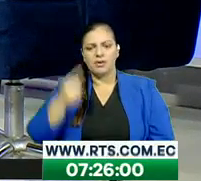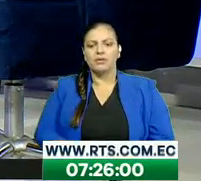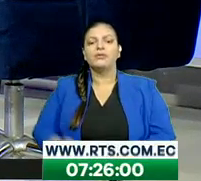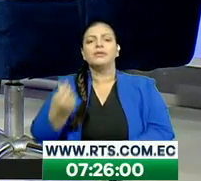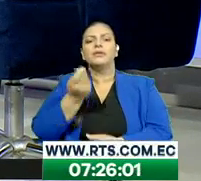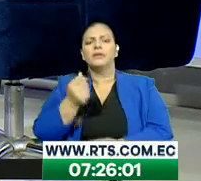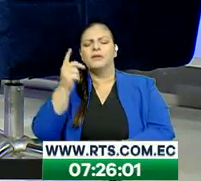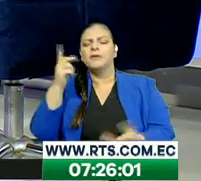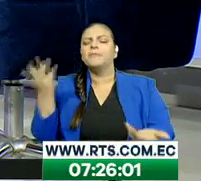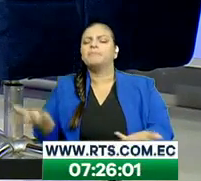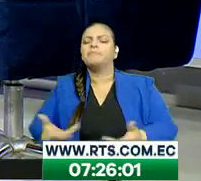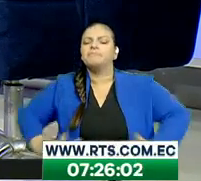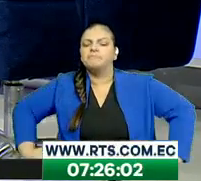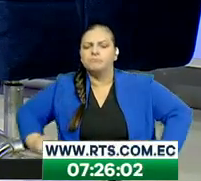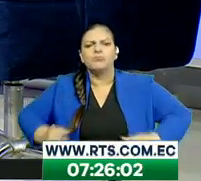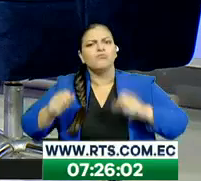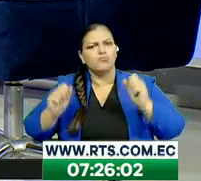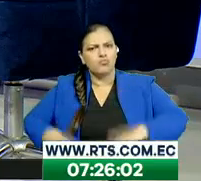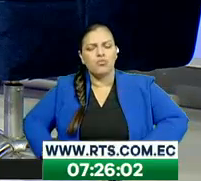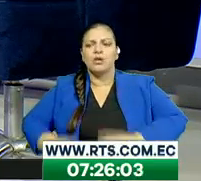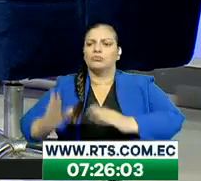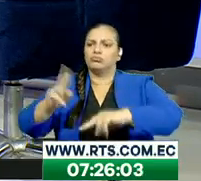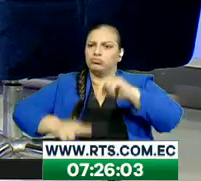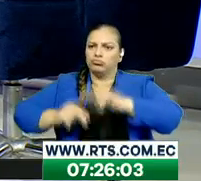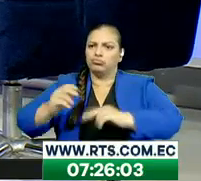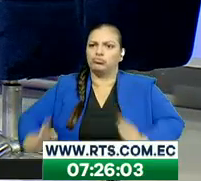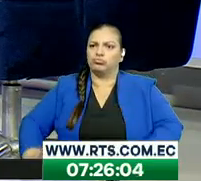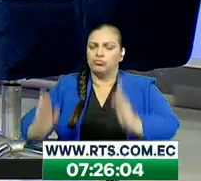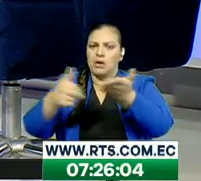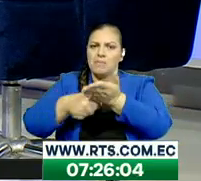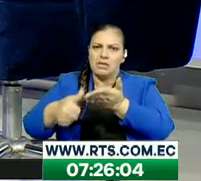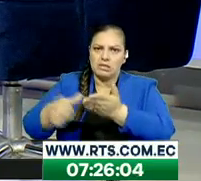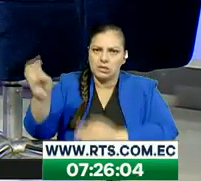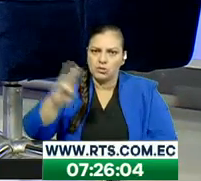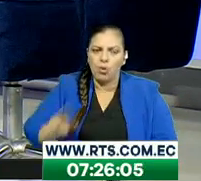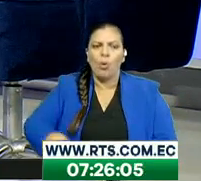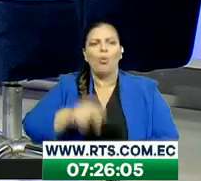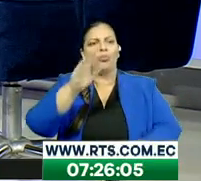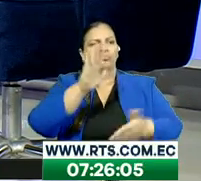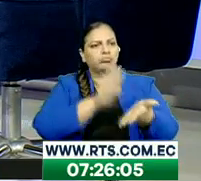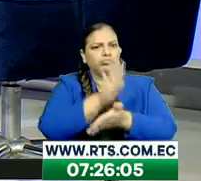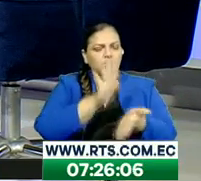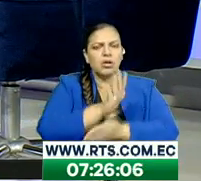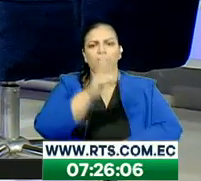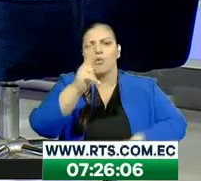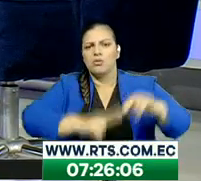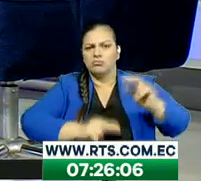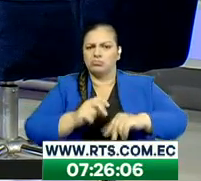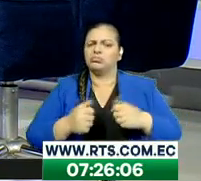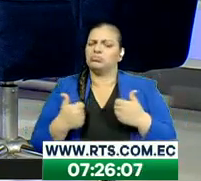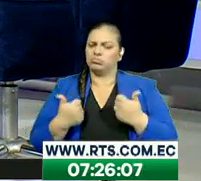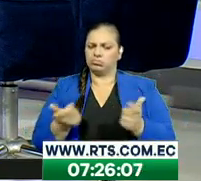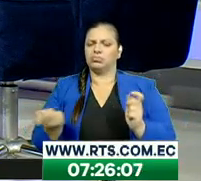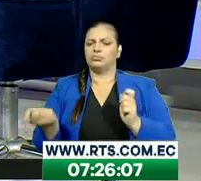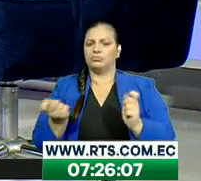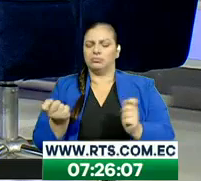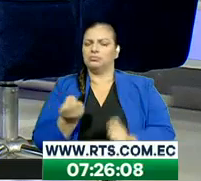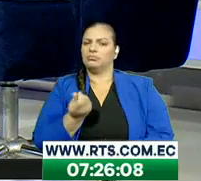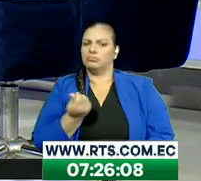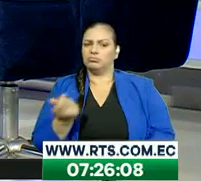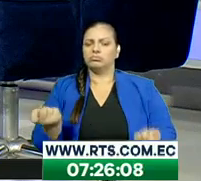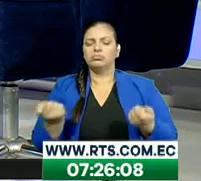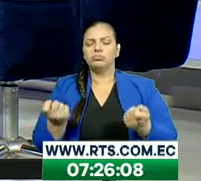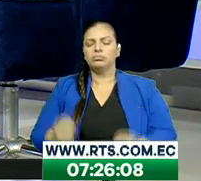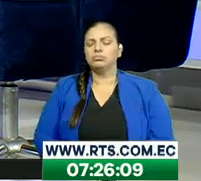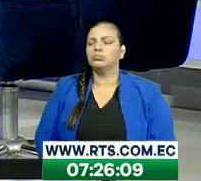salud. Agradecemos las precisiones del economista Darwin Yumi Banda. Él es el presidente del Colegio de Economistas del Guayas. Ha hablado sobre el